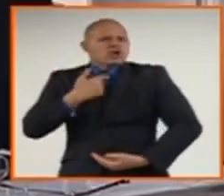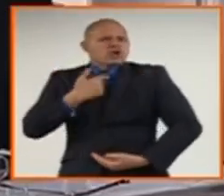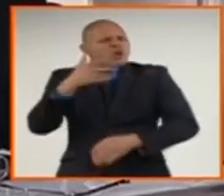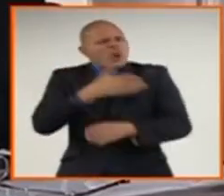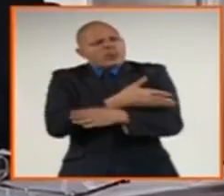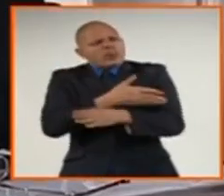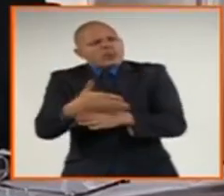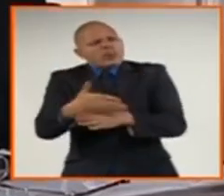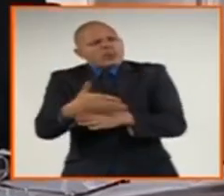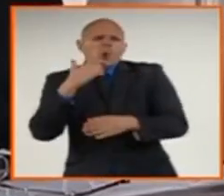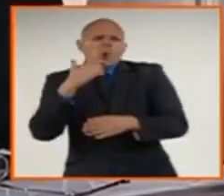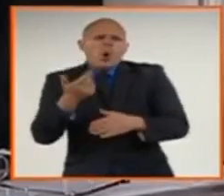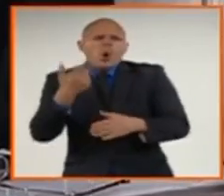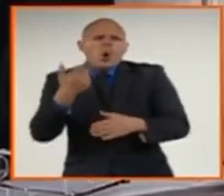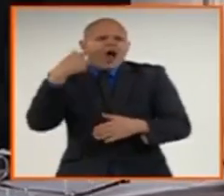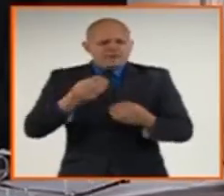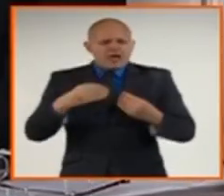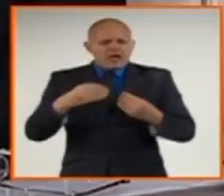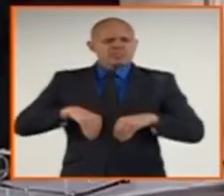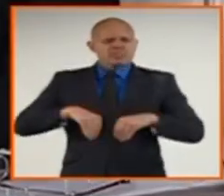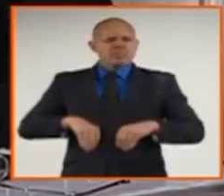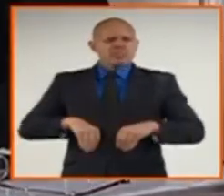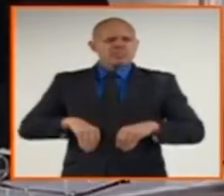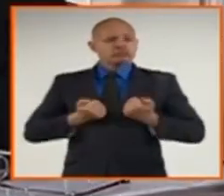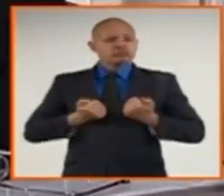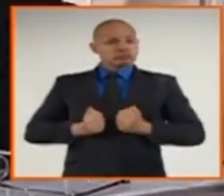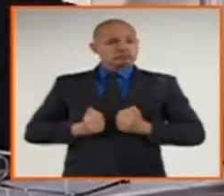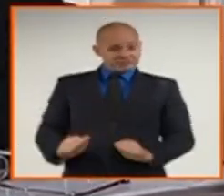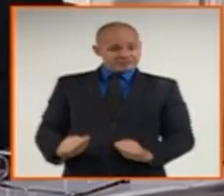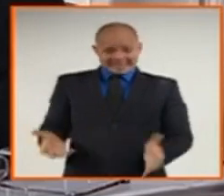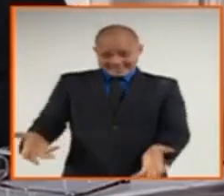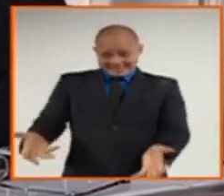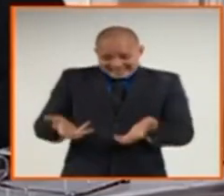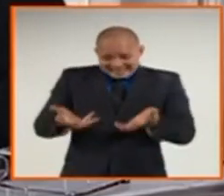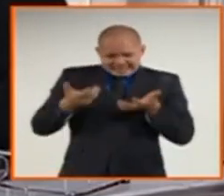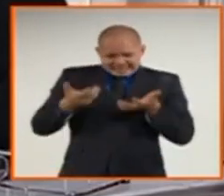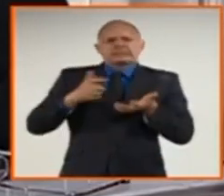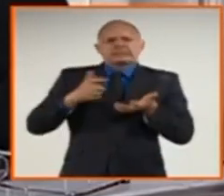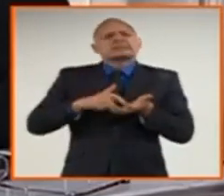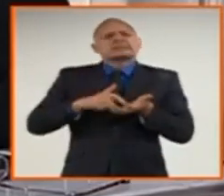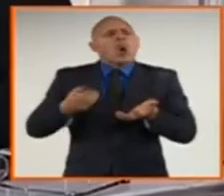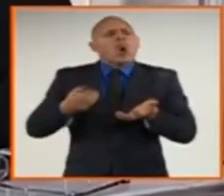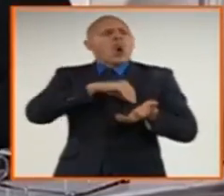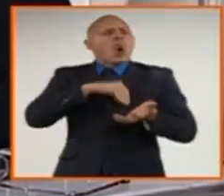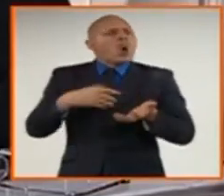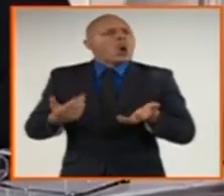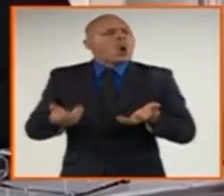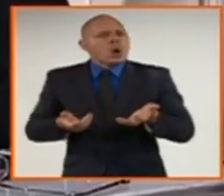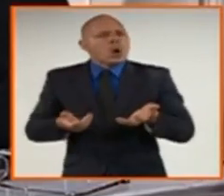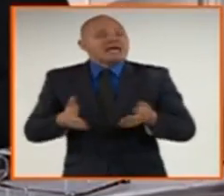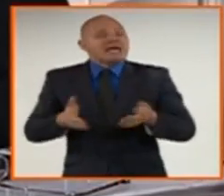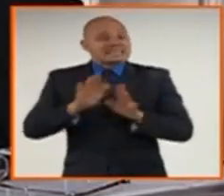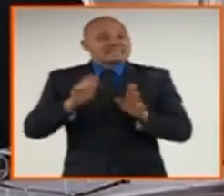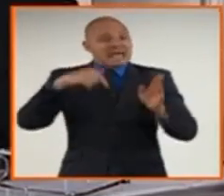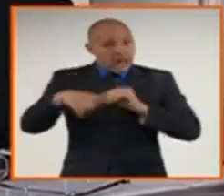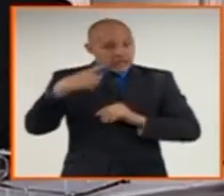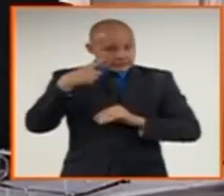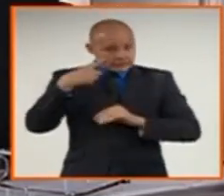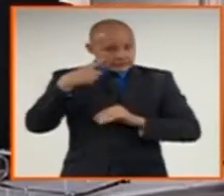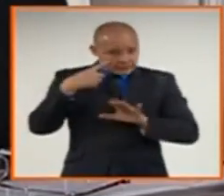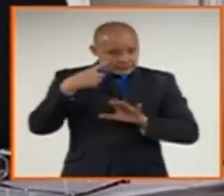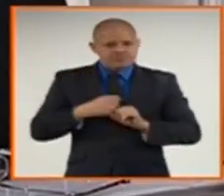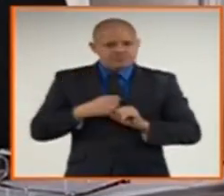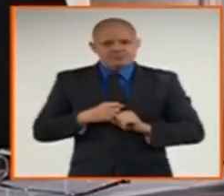con sus niños cuando nacieron. Y ese estudio, en este momento tenemos más de 317 niños incluidos, niños y